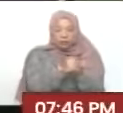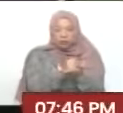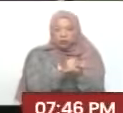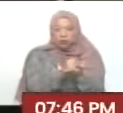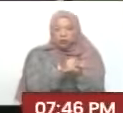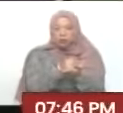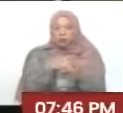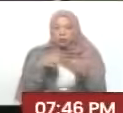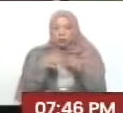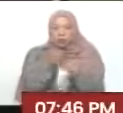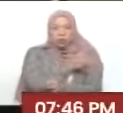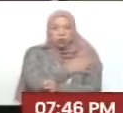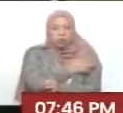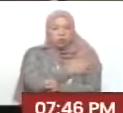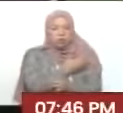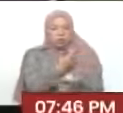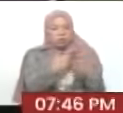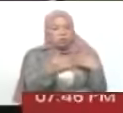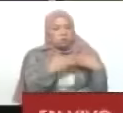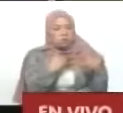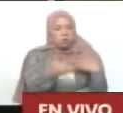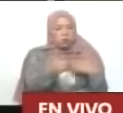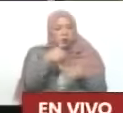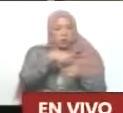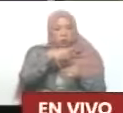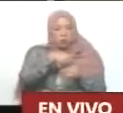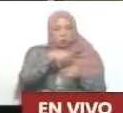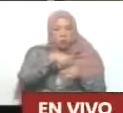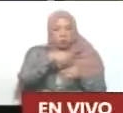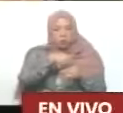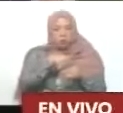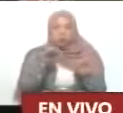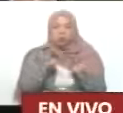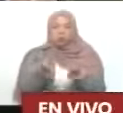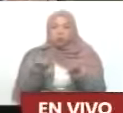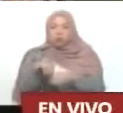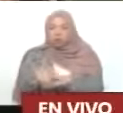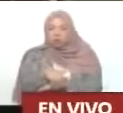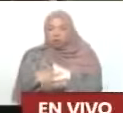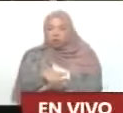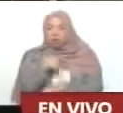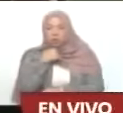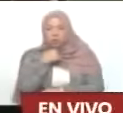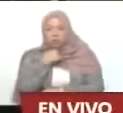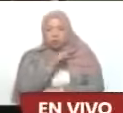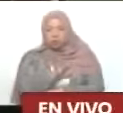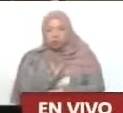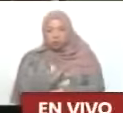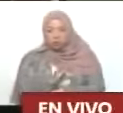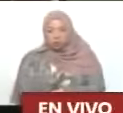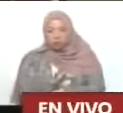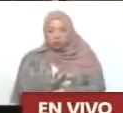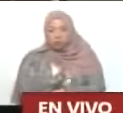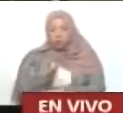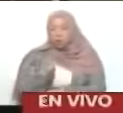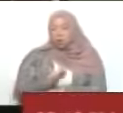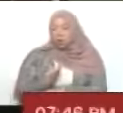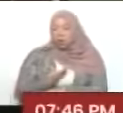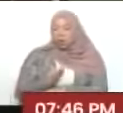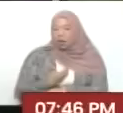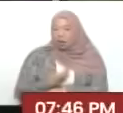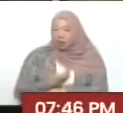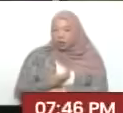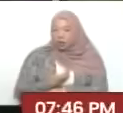estaba encantada cuando no nos presentábamos a las elecciones, cuando solamente estamos en las calles, no. Tenemos que ser los alcaldes o